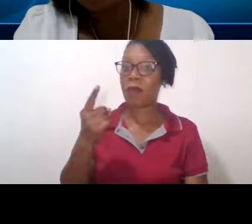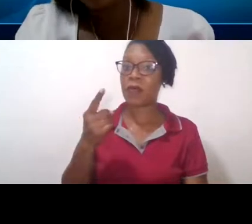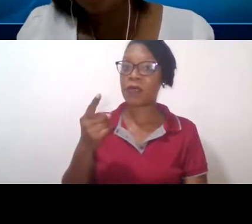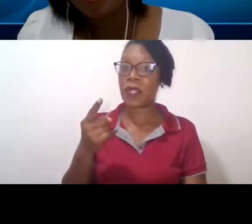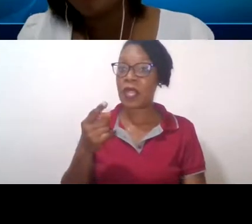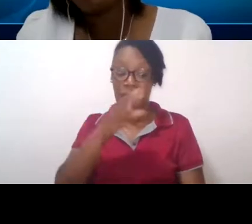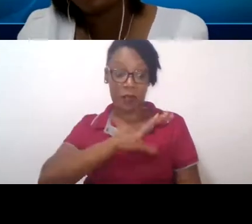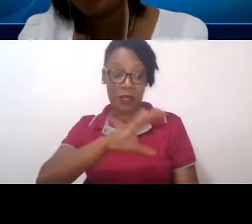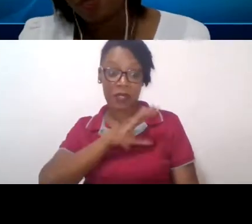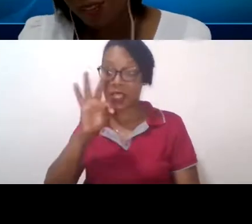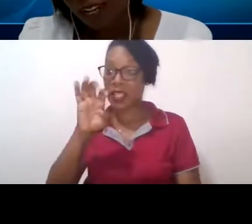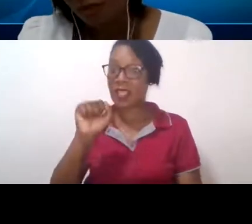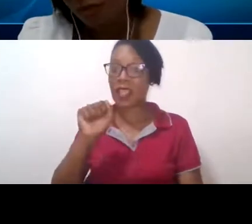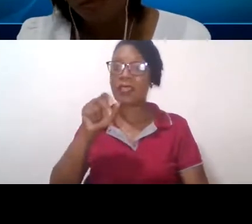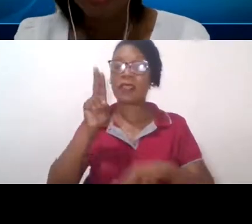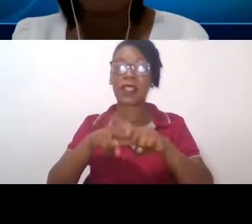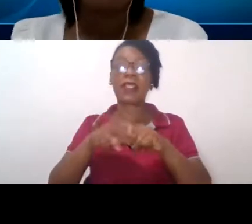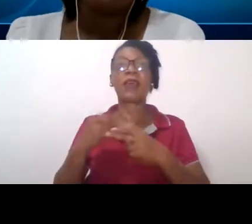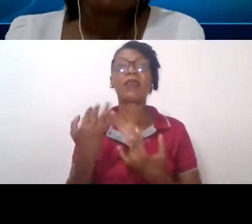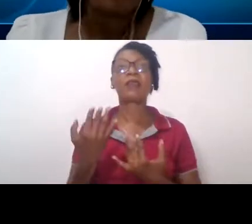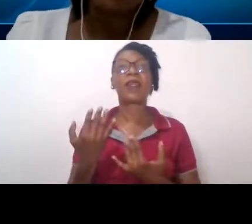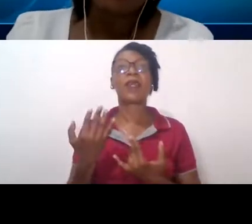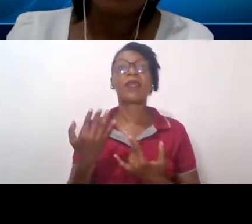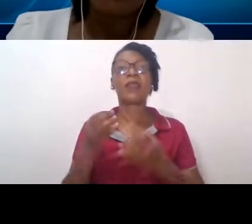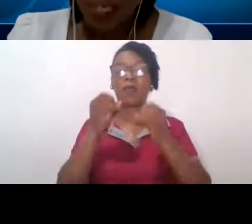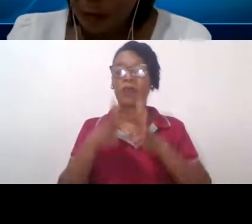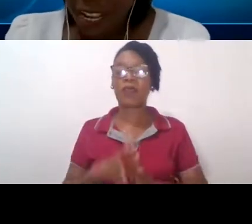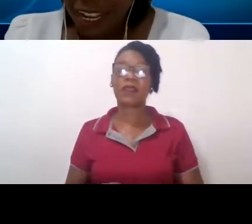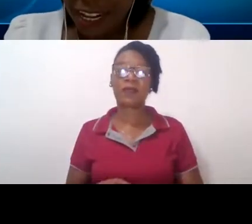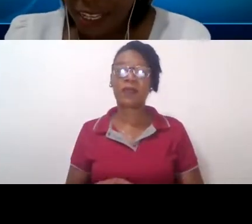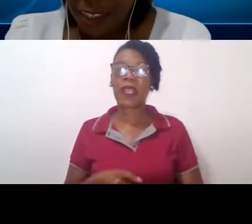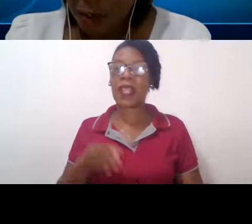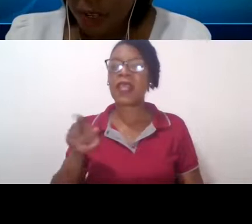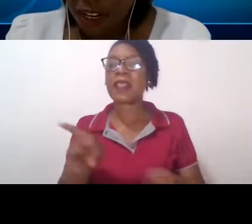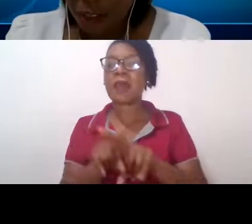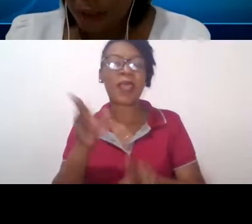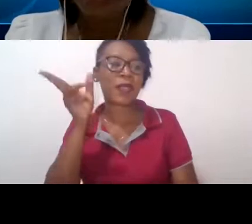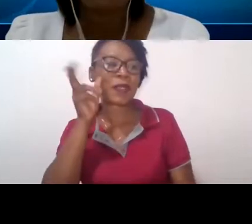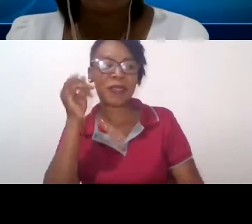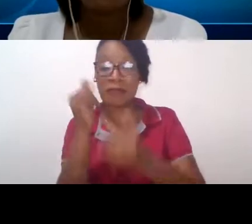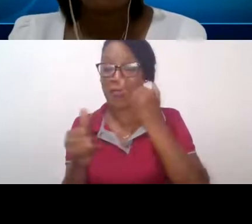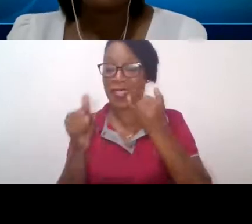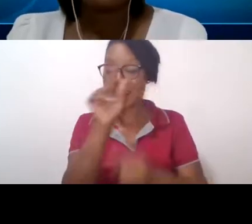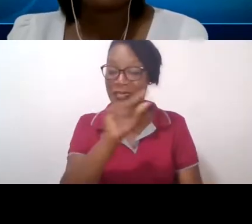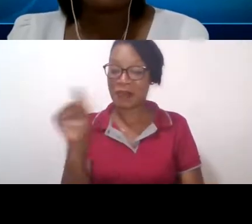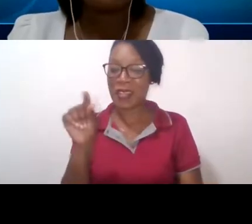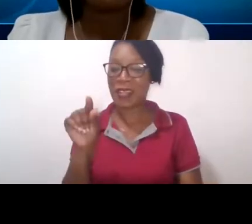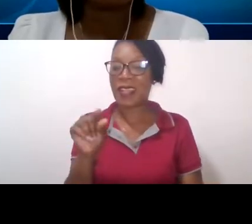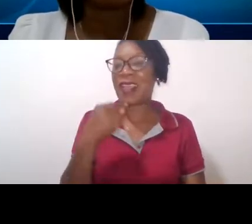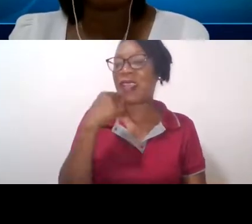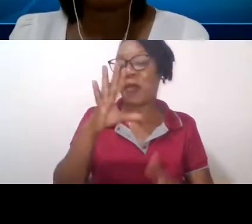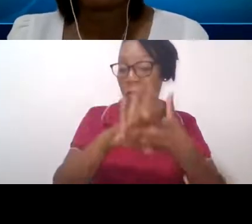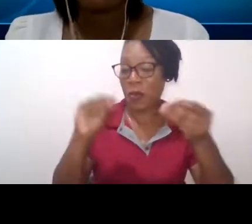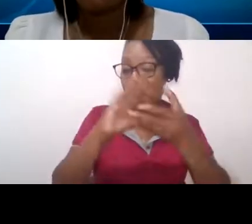condición de TEA que están en el aula sentados esperando al docente. También escuché el fin de semana a alguien que dio una anécdota de un niño que